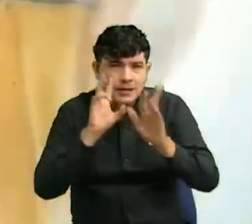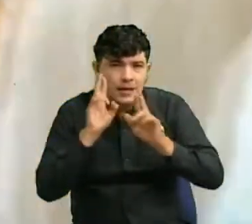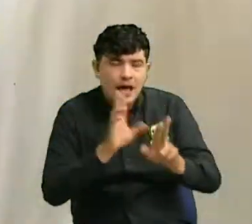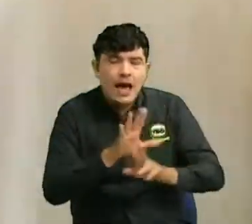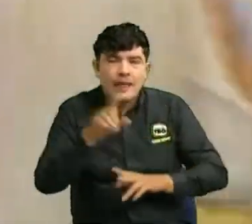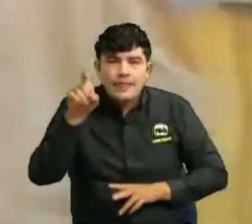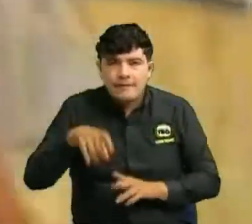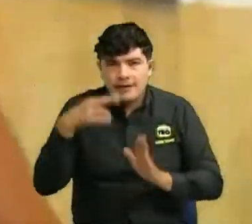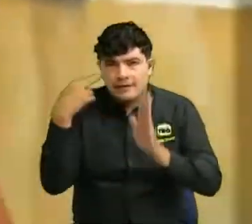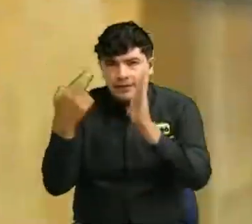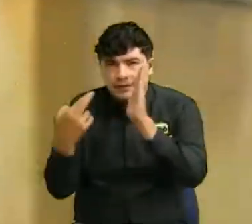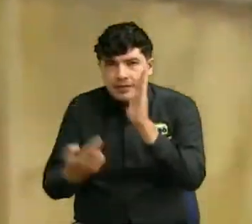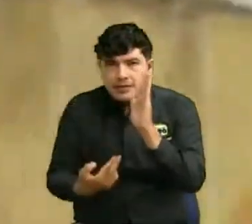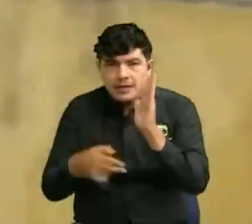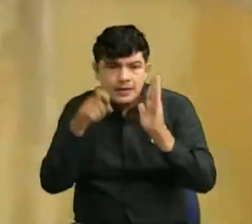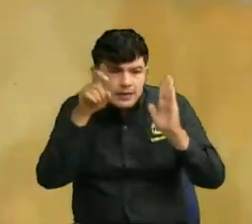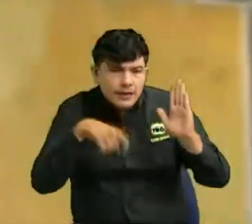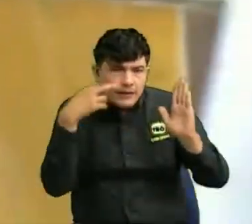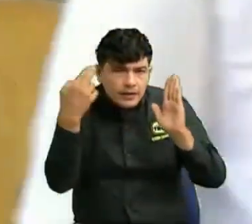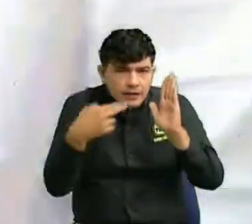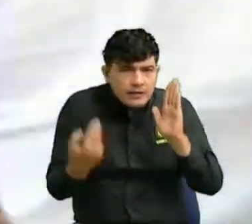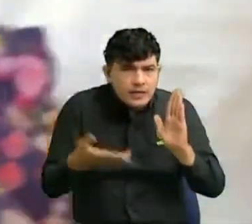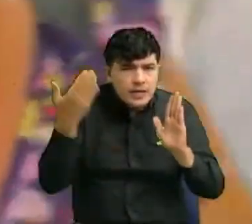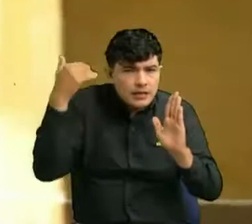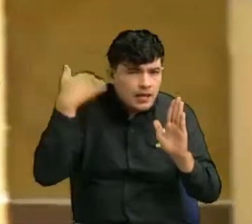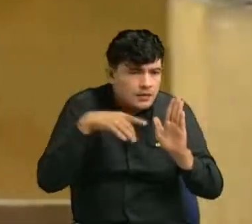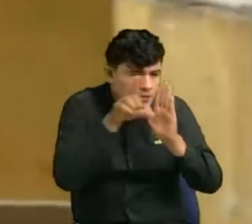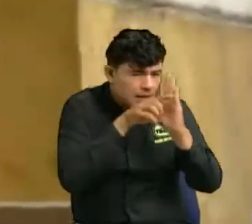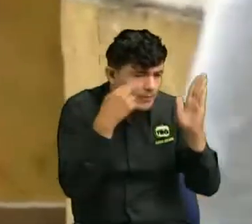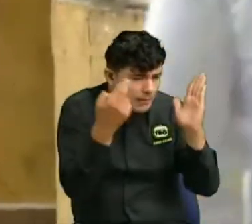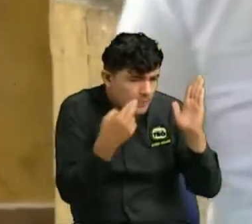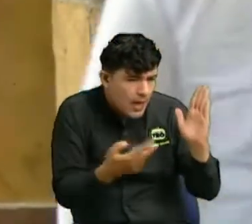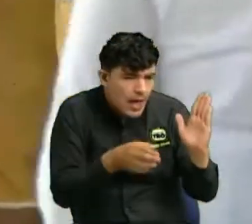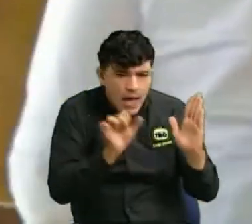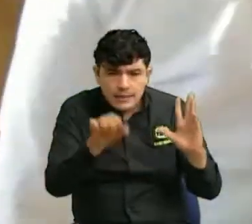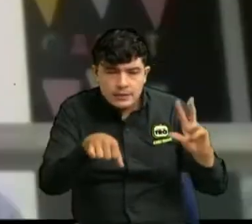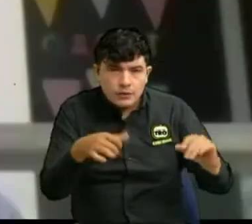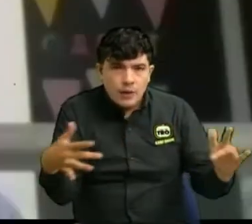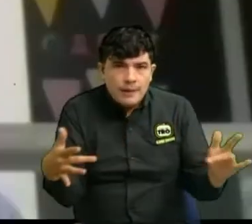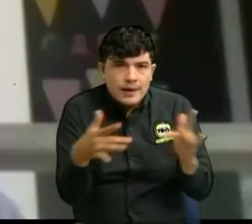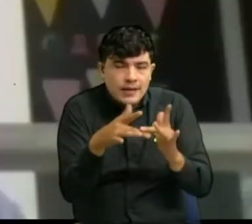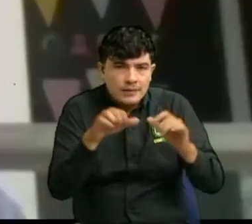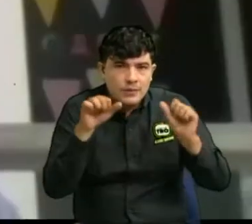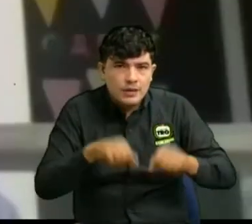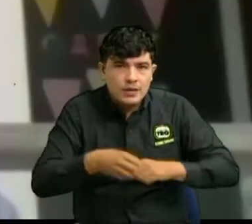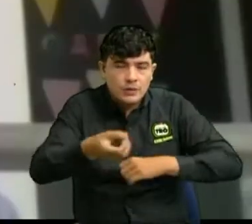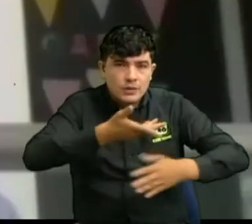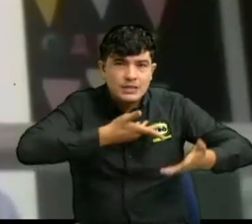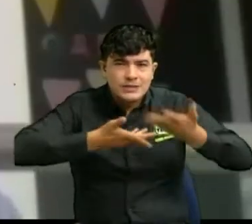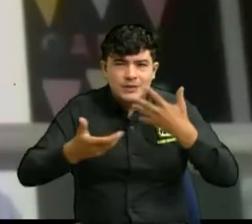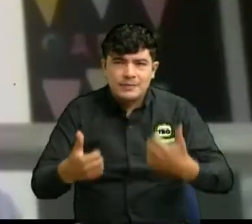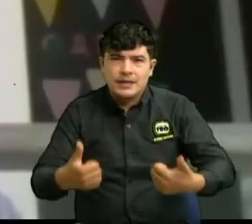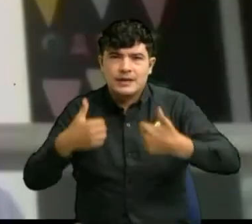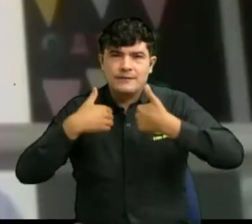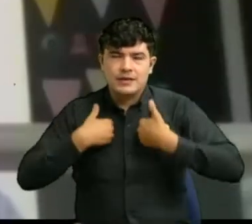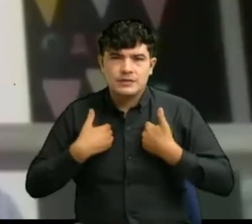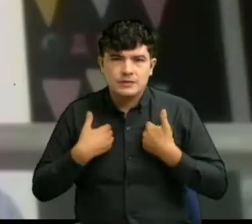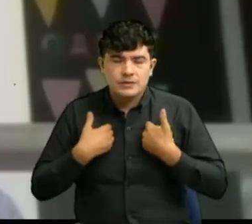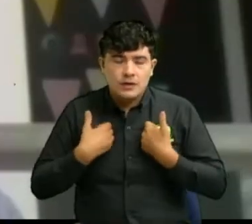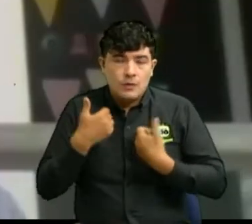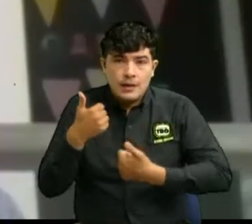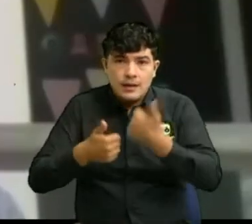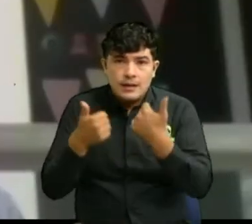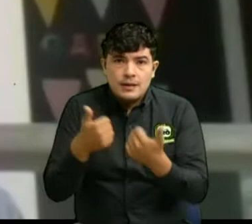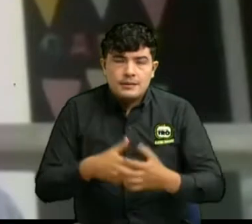que revisar, conforme a la jurisprudencia, si aplica el principio de la condición más beneficiosa, que